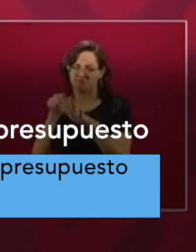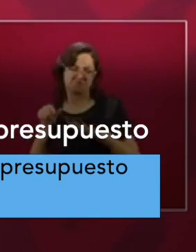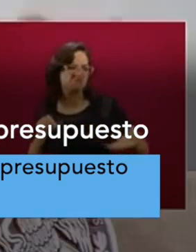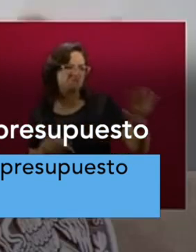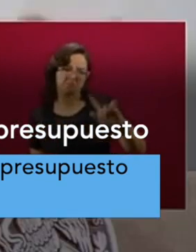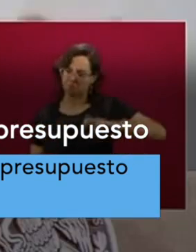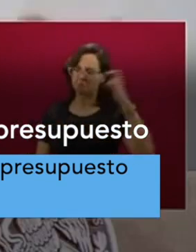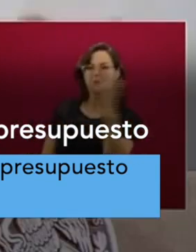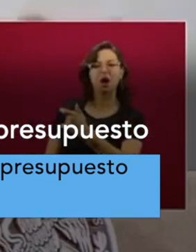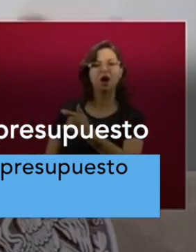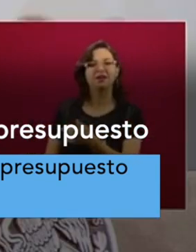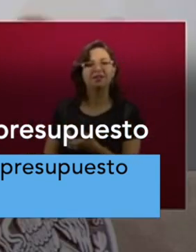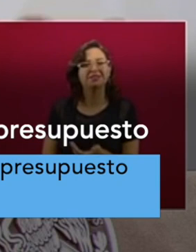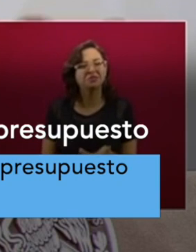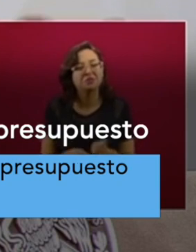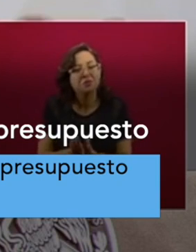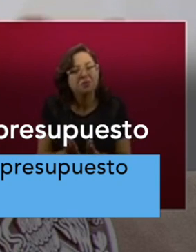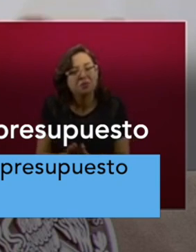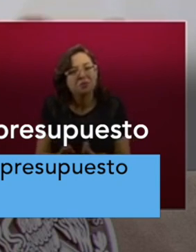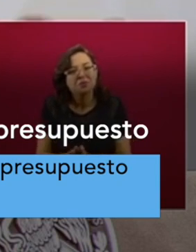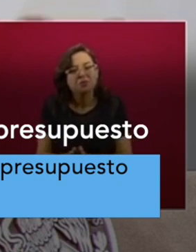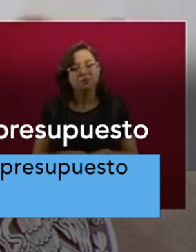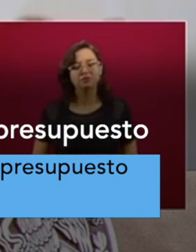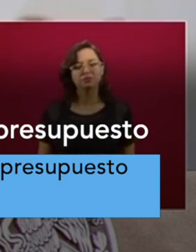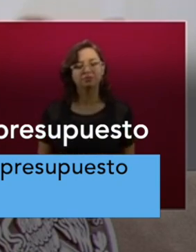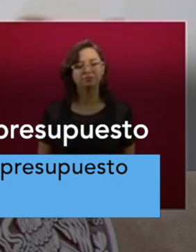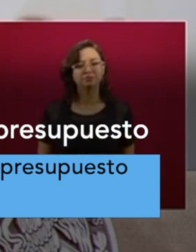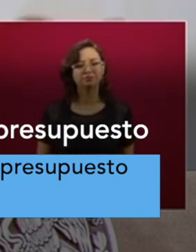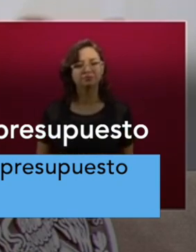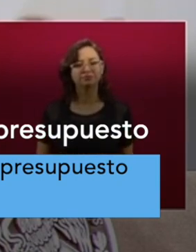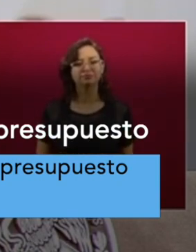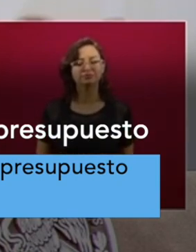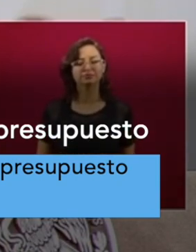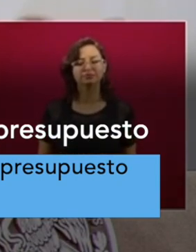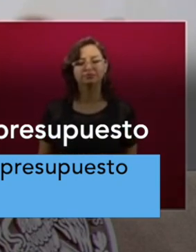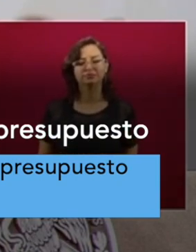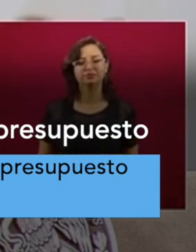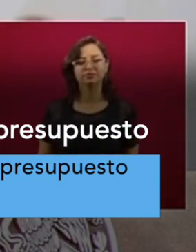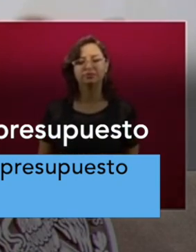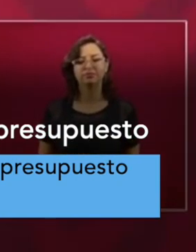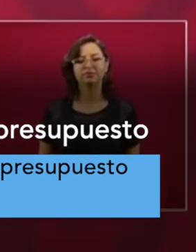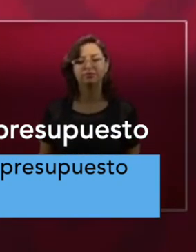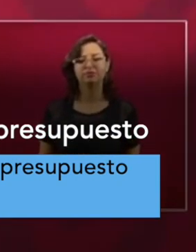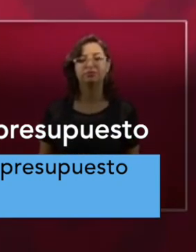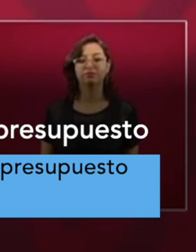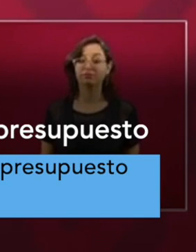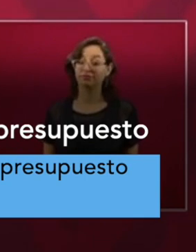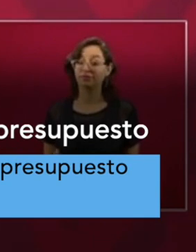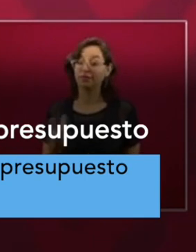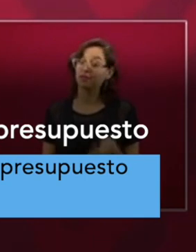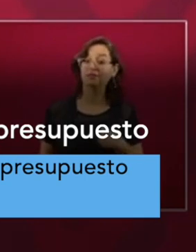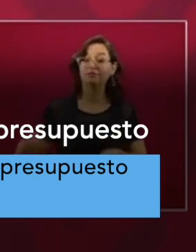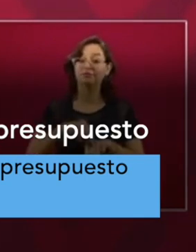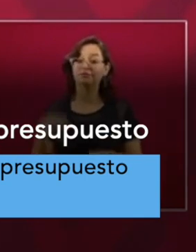aprueban no hay problema, pues el gobierno federal tiene márgenes para, dentro de la ley, realizar ajustes. Sin embargo, buscan que los